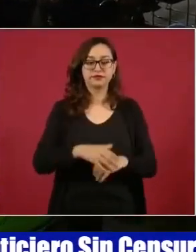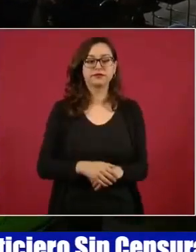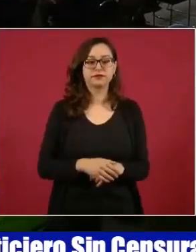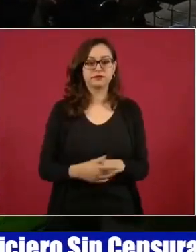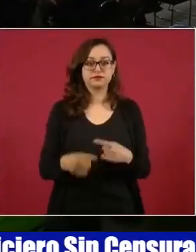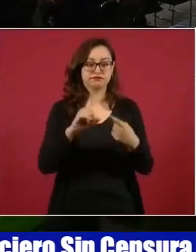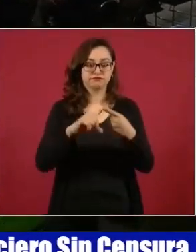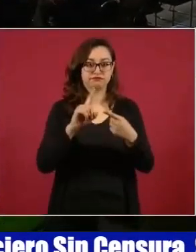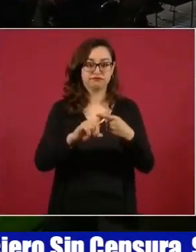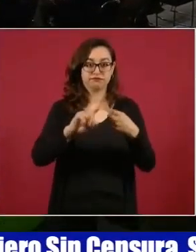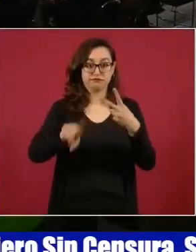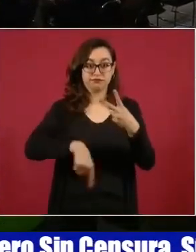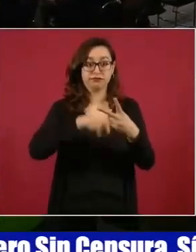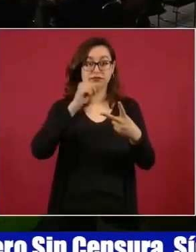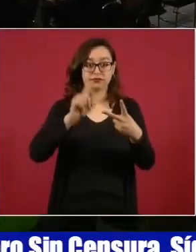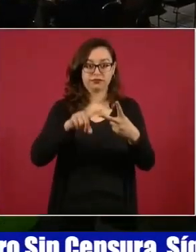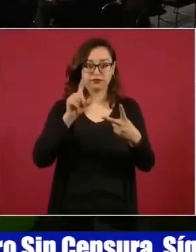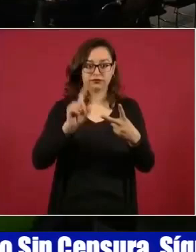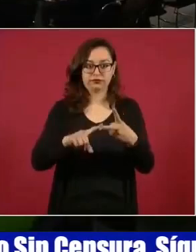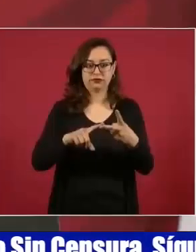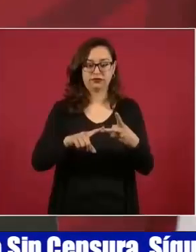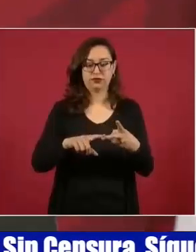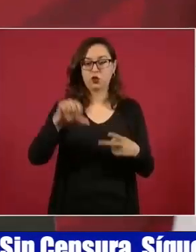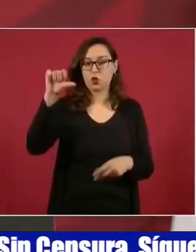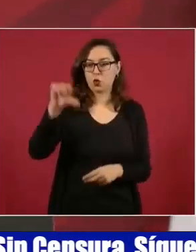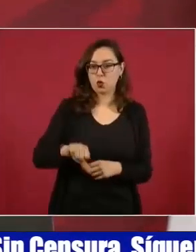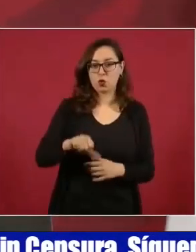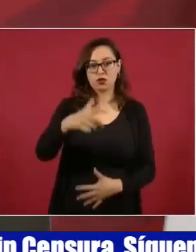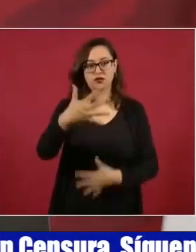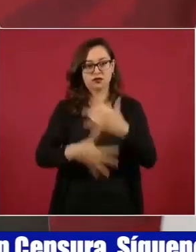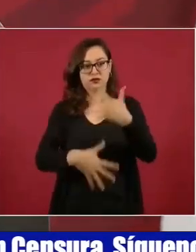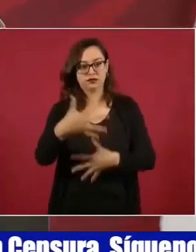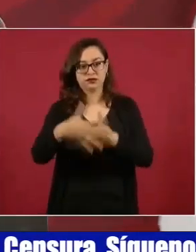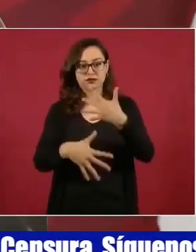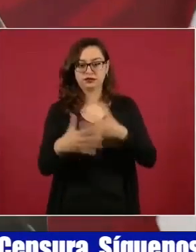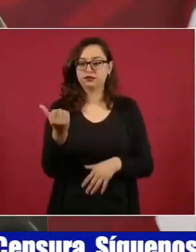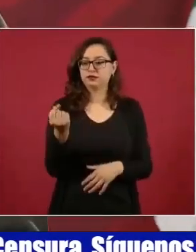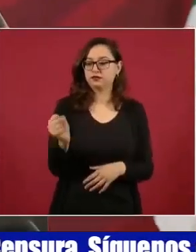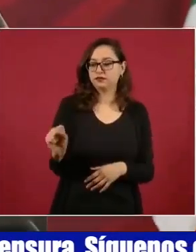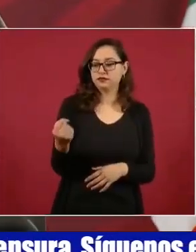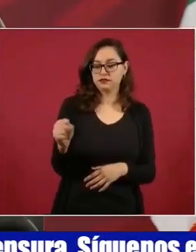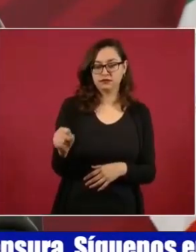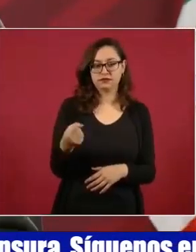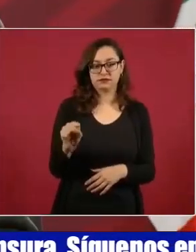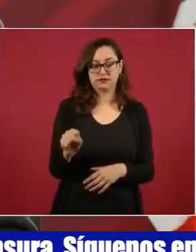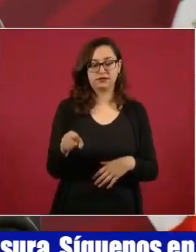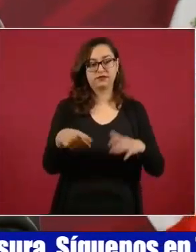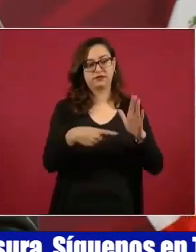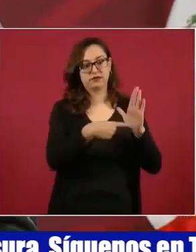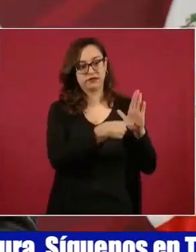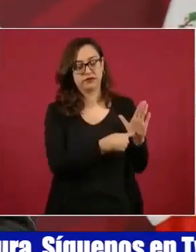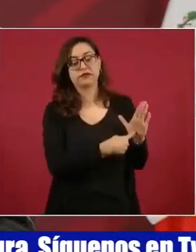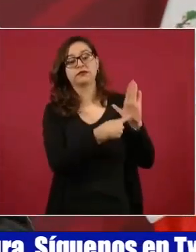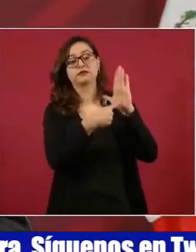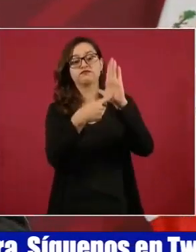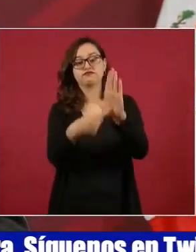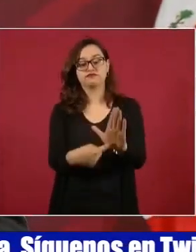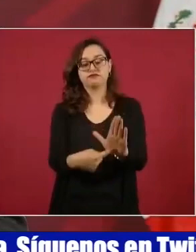callaron cuando Felipe Calderón sacó a las Fuerzas Armadas a las calles con su simulada guerra contra el